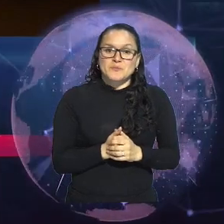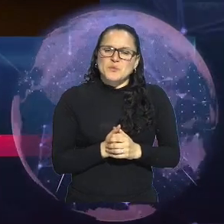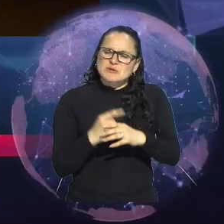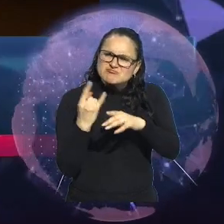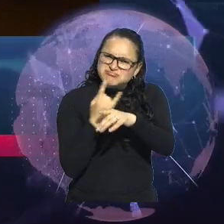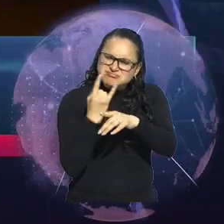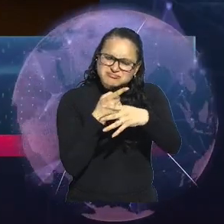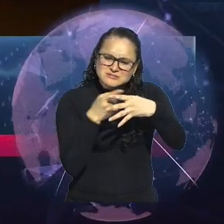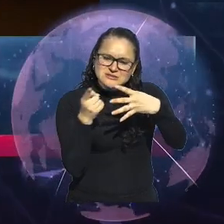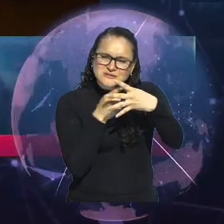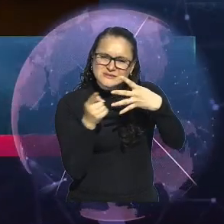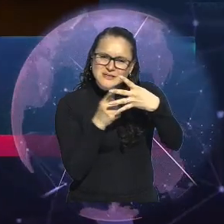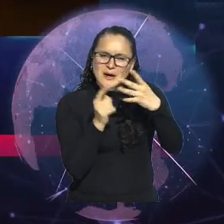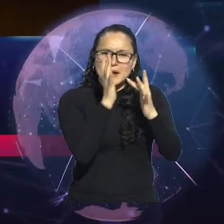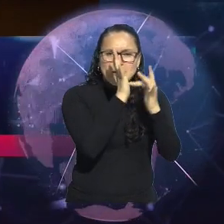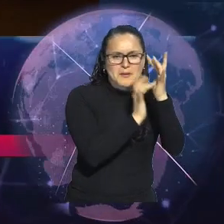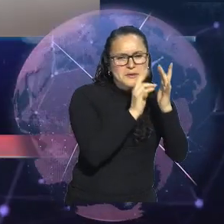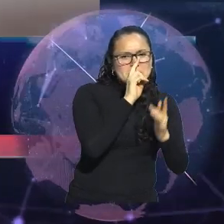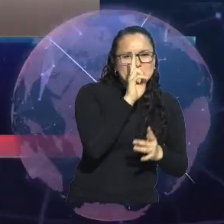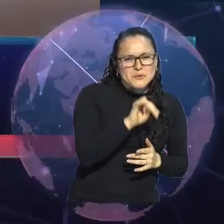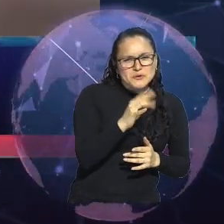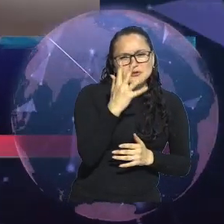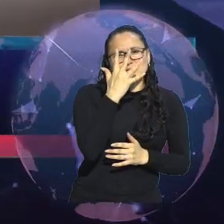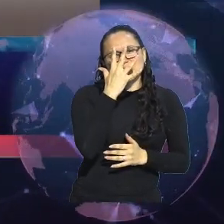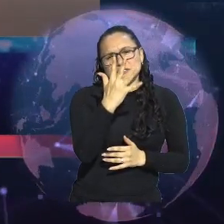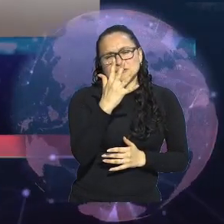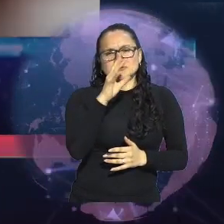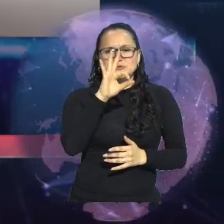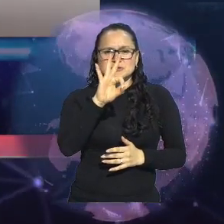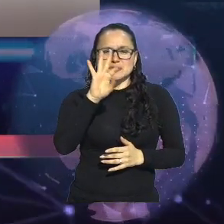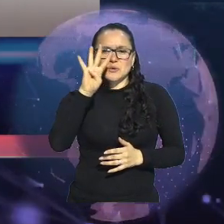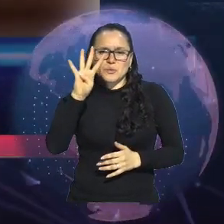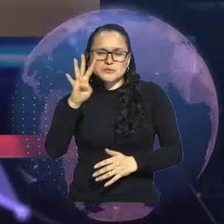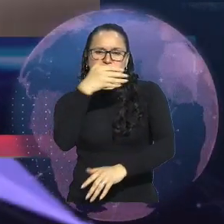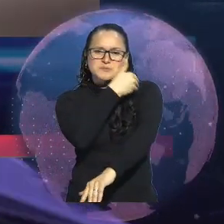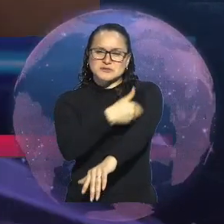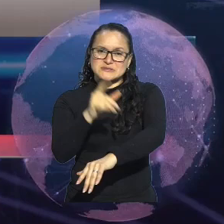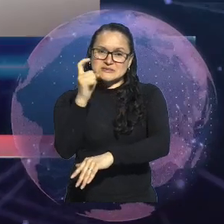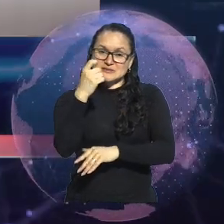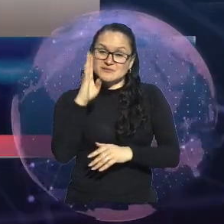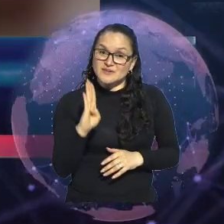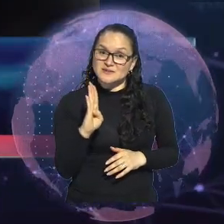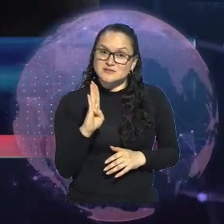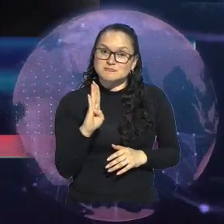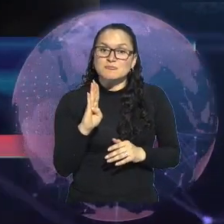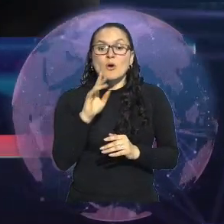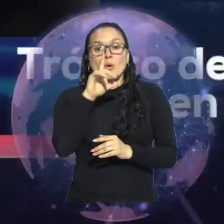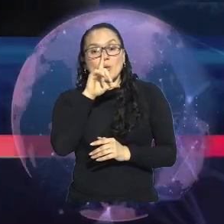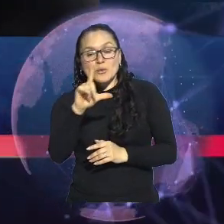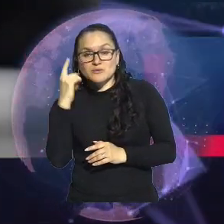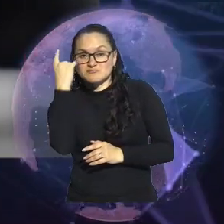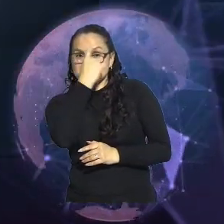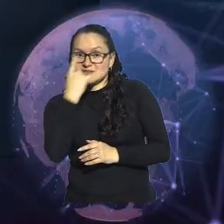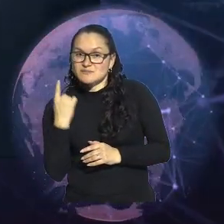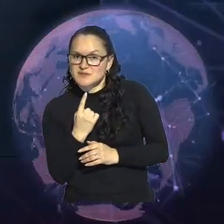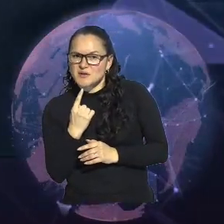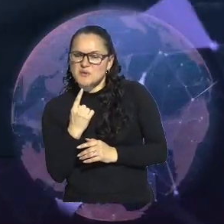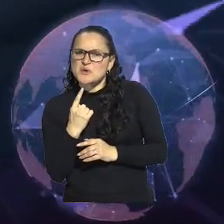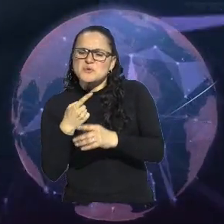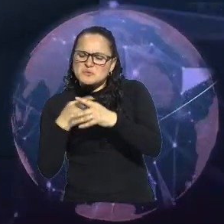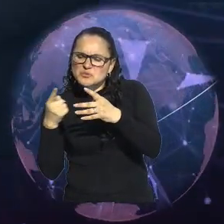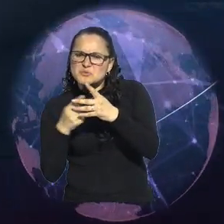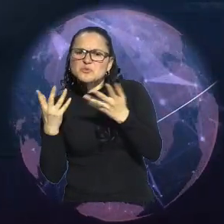entre abril y junio fue de 534 millones de gb entre julio y septiembre se registró un tráfico